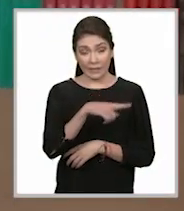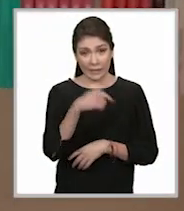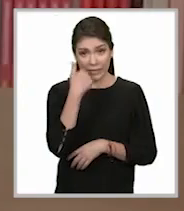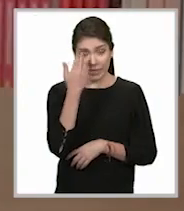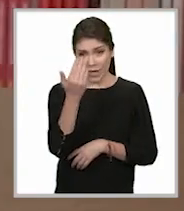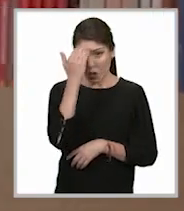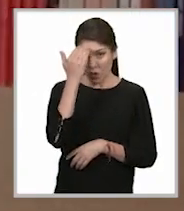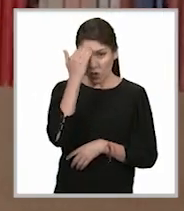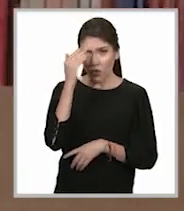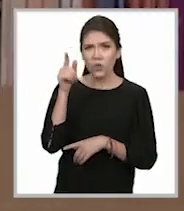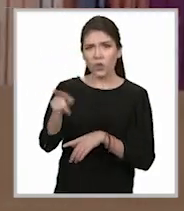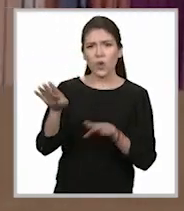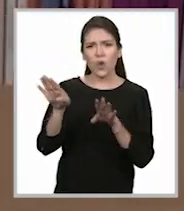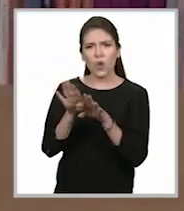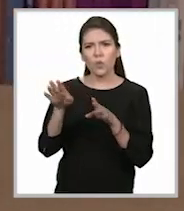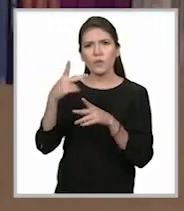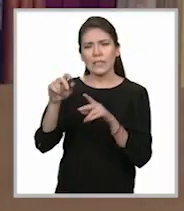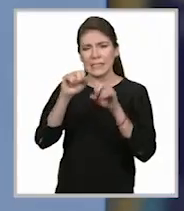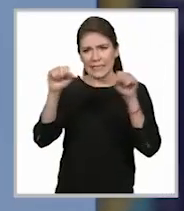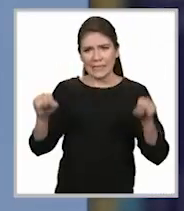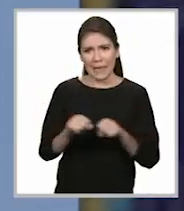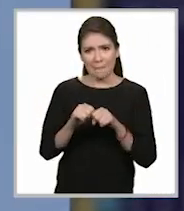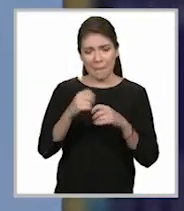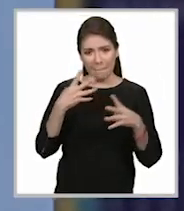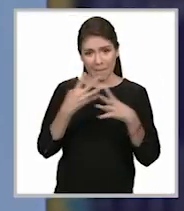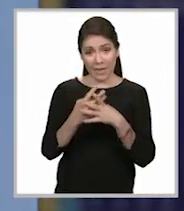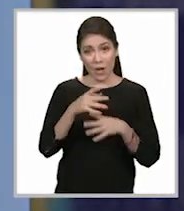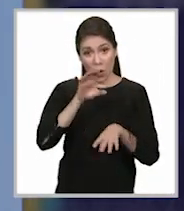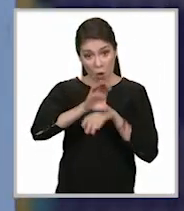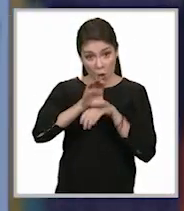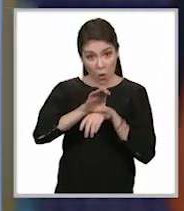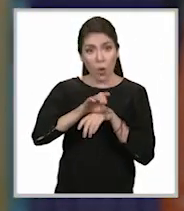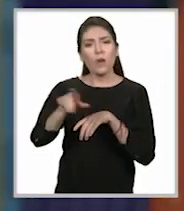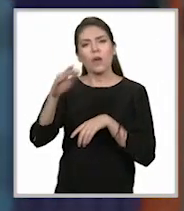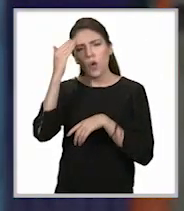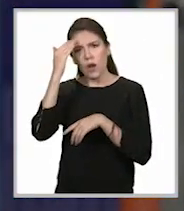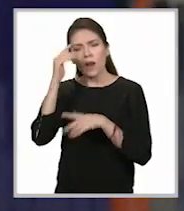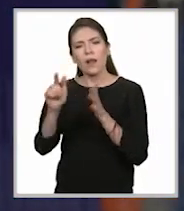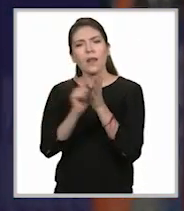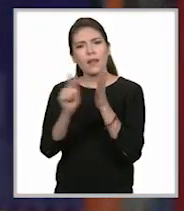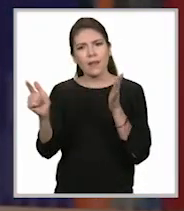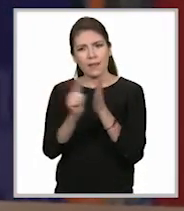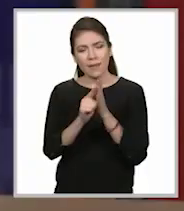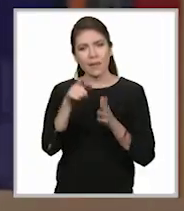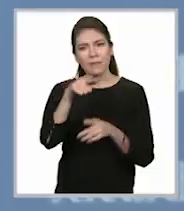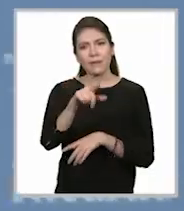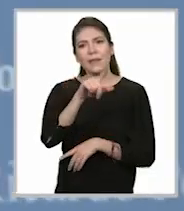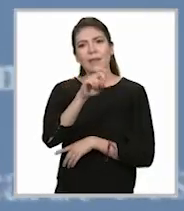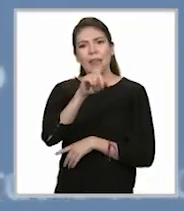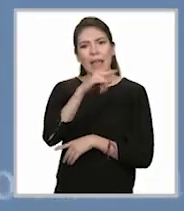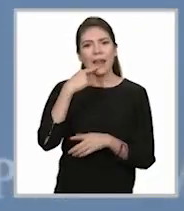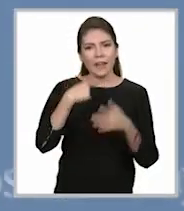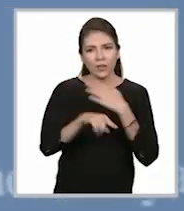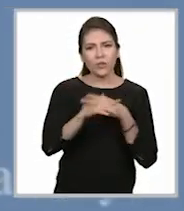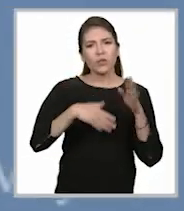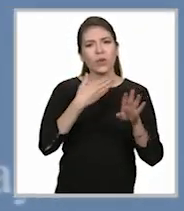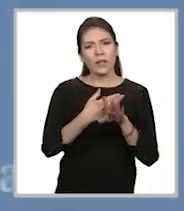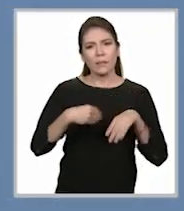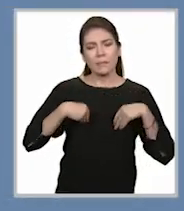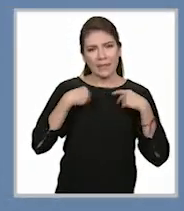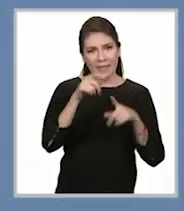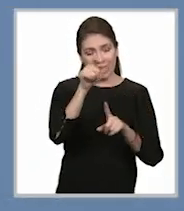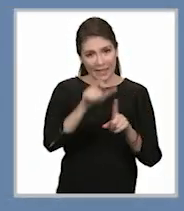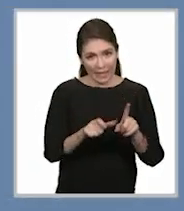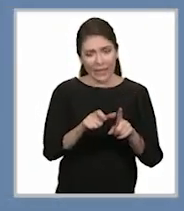¿Quieres conocer el sistema penal colombiano? Consulta el libro Delitos contra la vida y la integridad personal, homicidio,